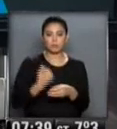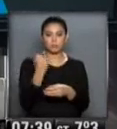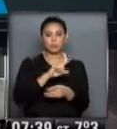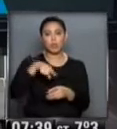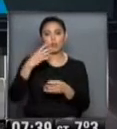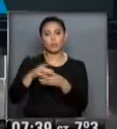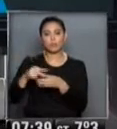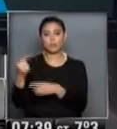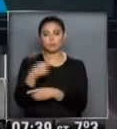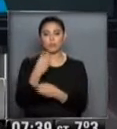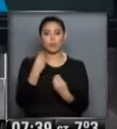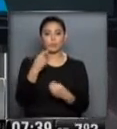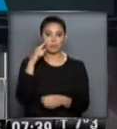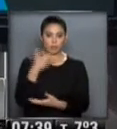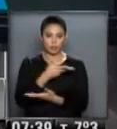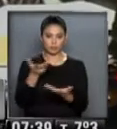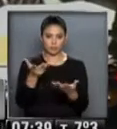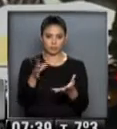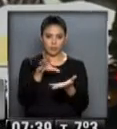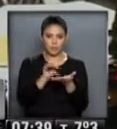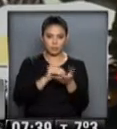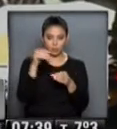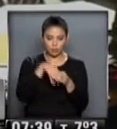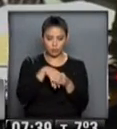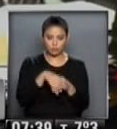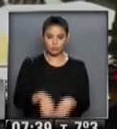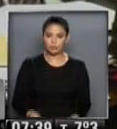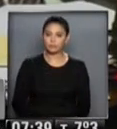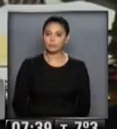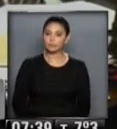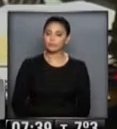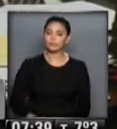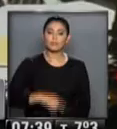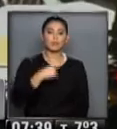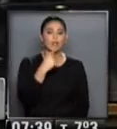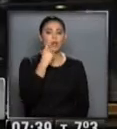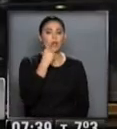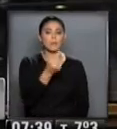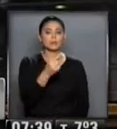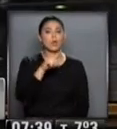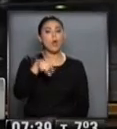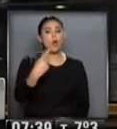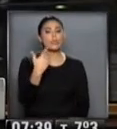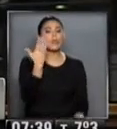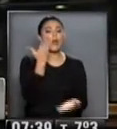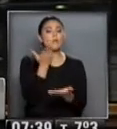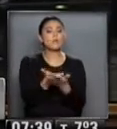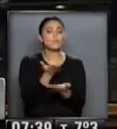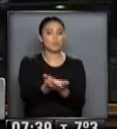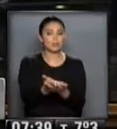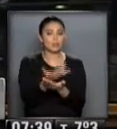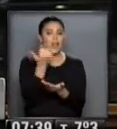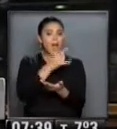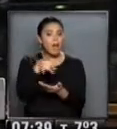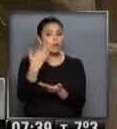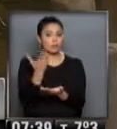de la oposición, esto es lo que ocurrió en la Cámara de Diputados. ¿Cuál sería otra propuesta para rescatar esa masa de capitales? ¿Hay